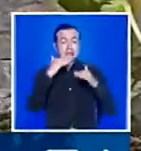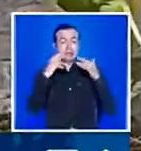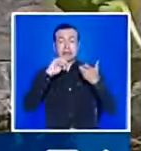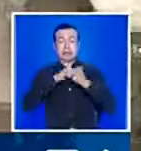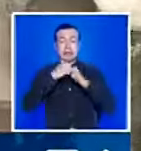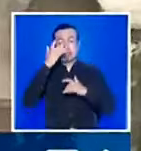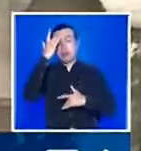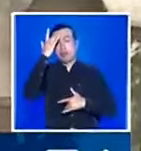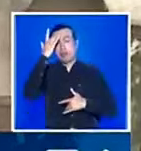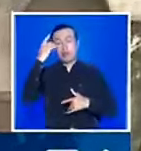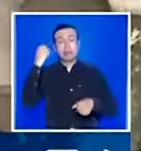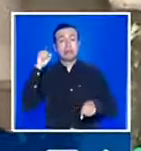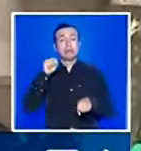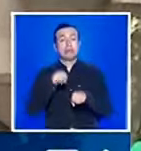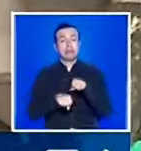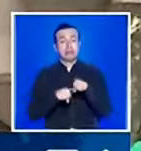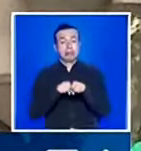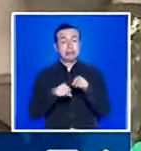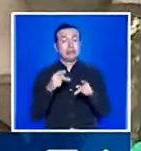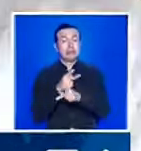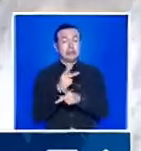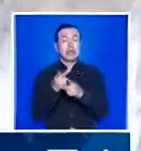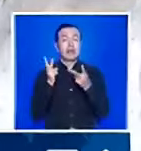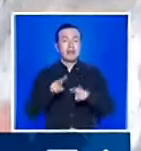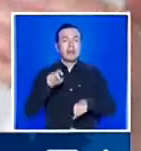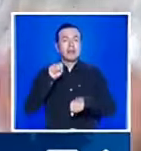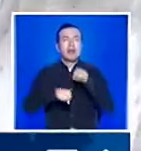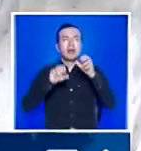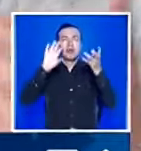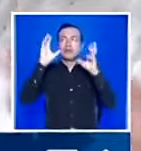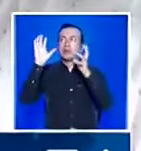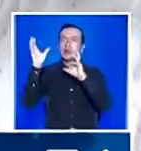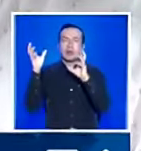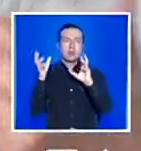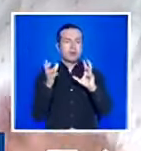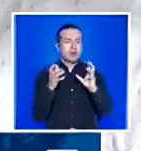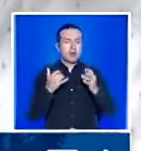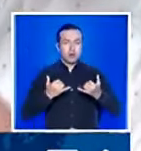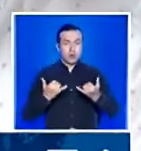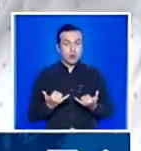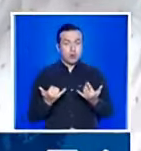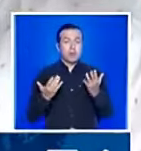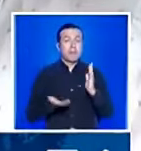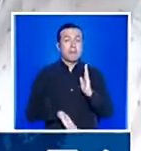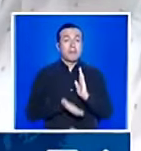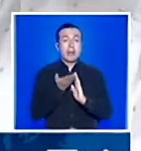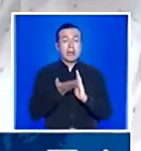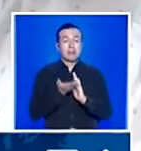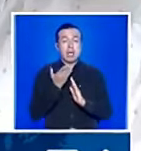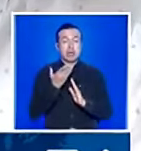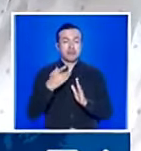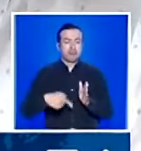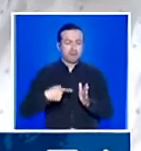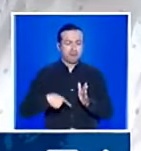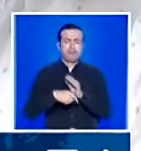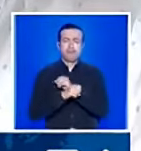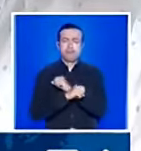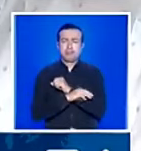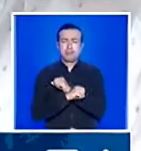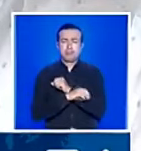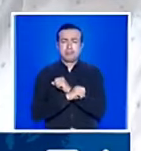la salud y contribuyen al cambio climático. Si comenzamos a generar mayores